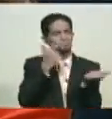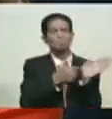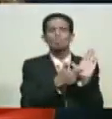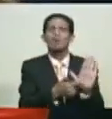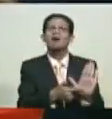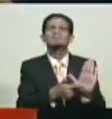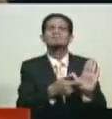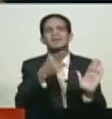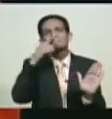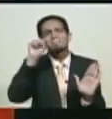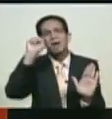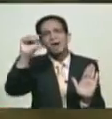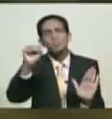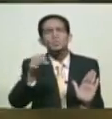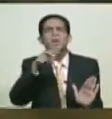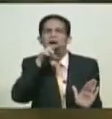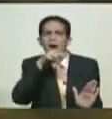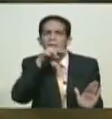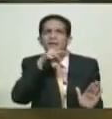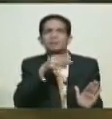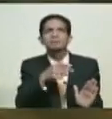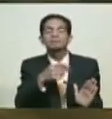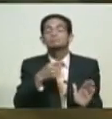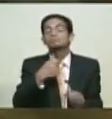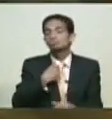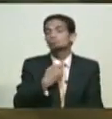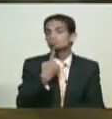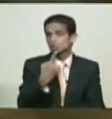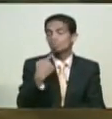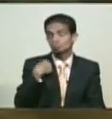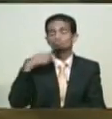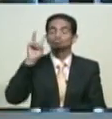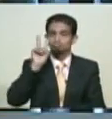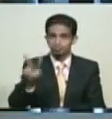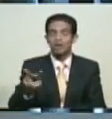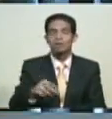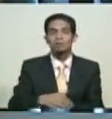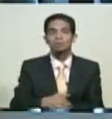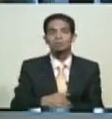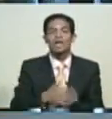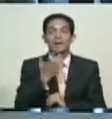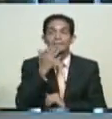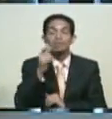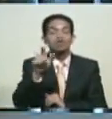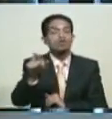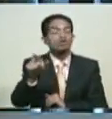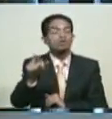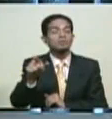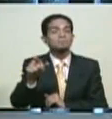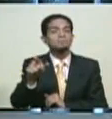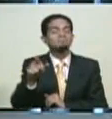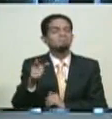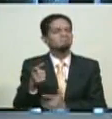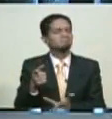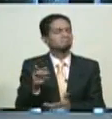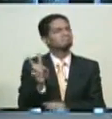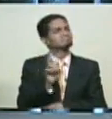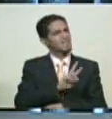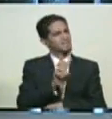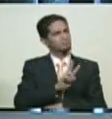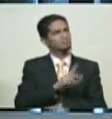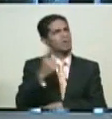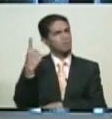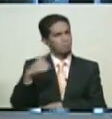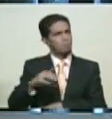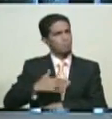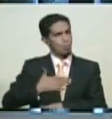una sensorial yo veo esas seriales y la capacidad de producción y sueño en venezuela con una gran capacidad de